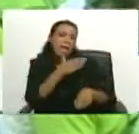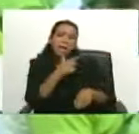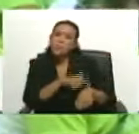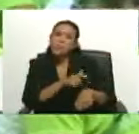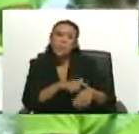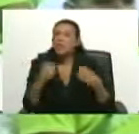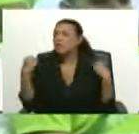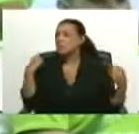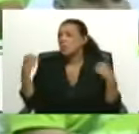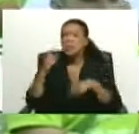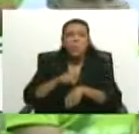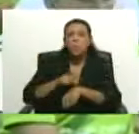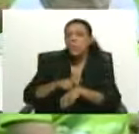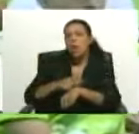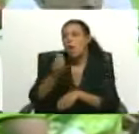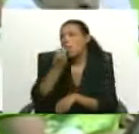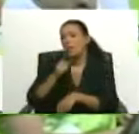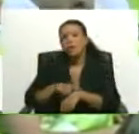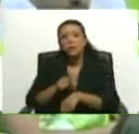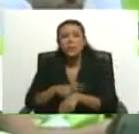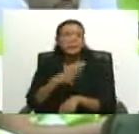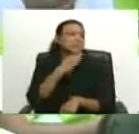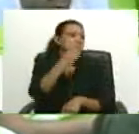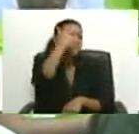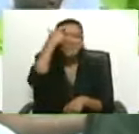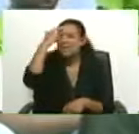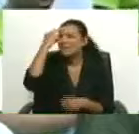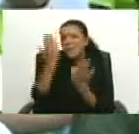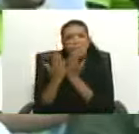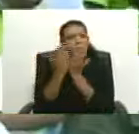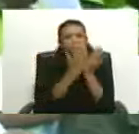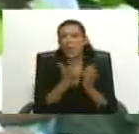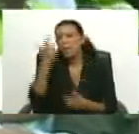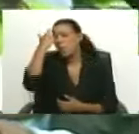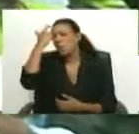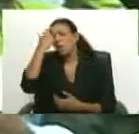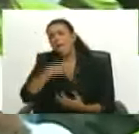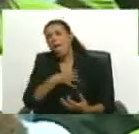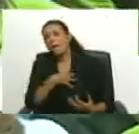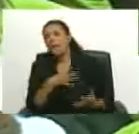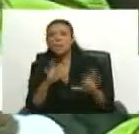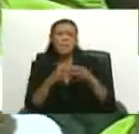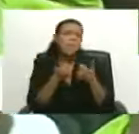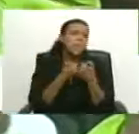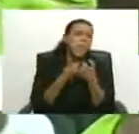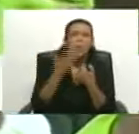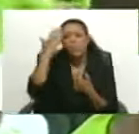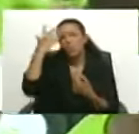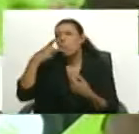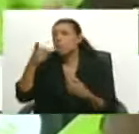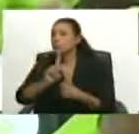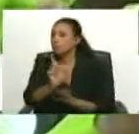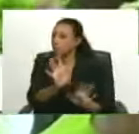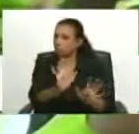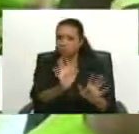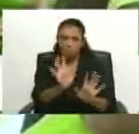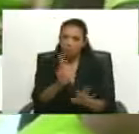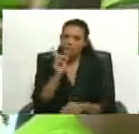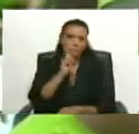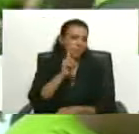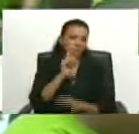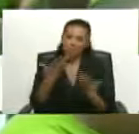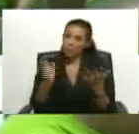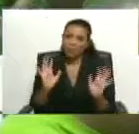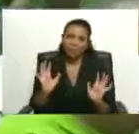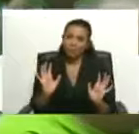hacer ejercicio y no puedo comer a la hora y no puedo estudiar y no puedo ver a mi pareja porque estoy haciendo política. No, no es porque estás haciendo política,